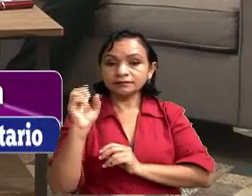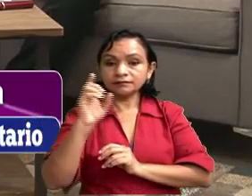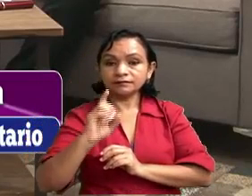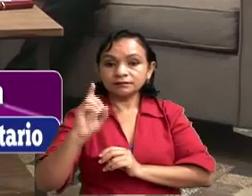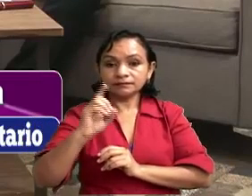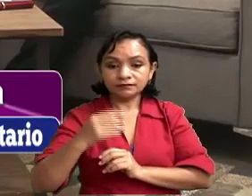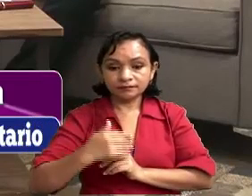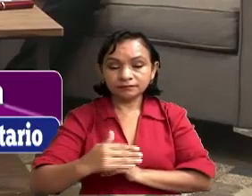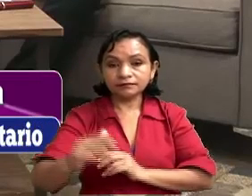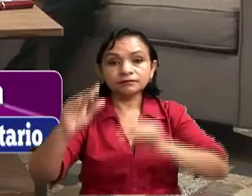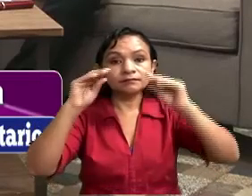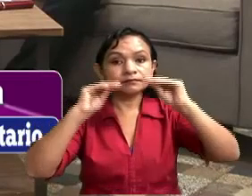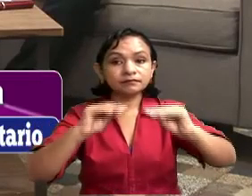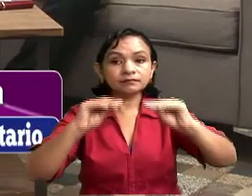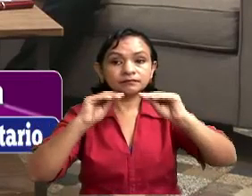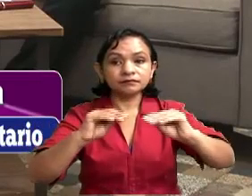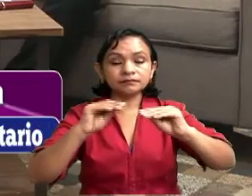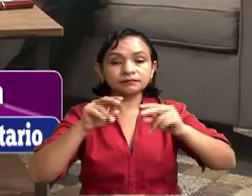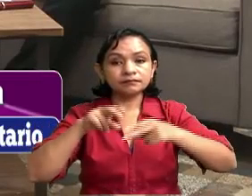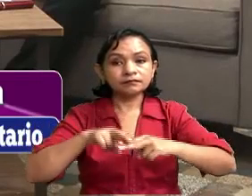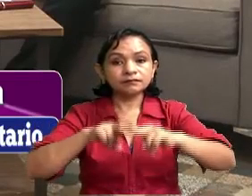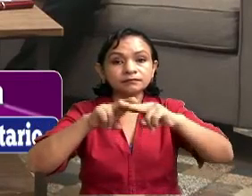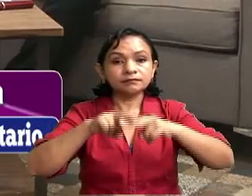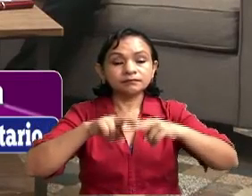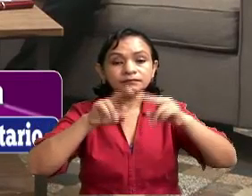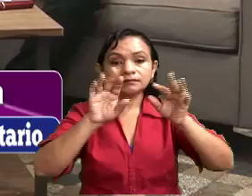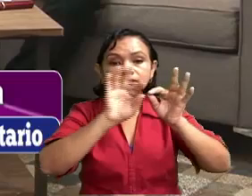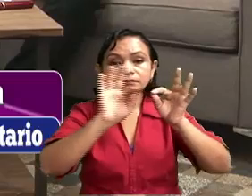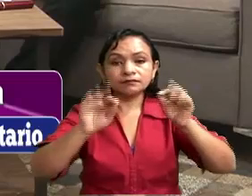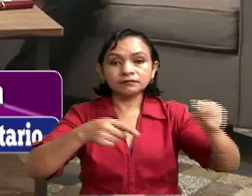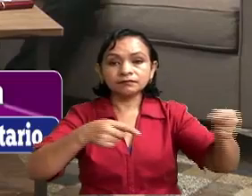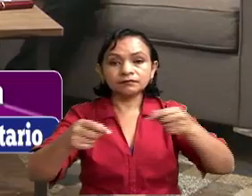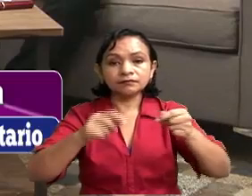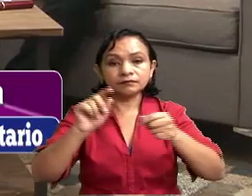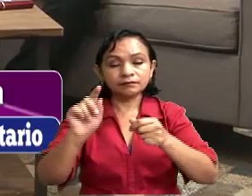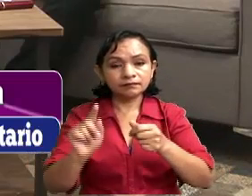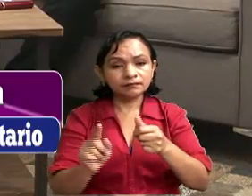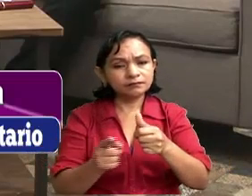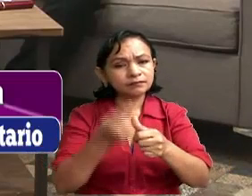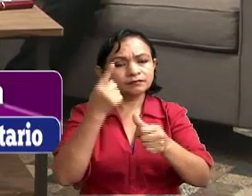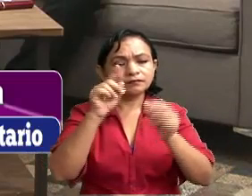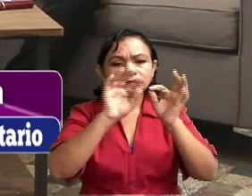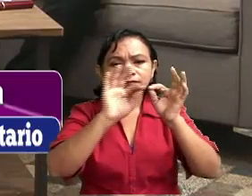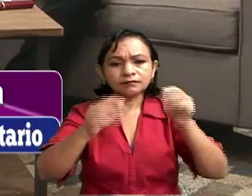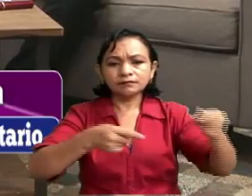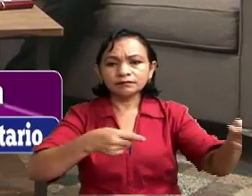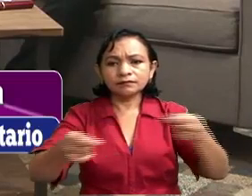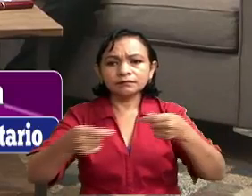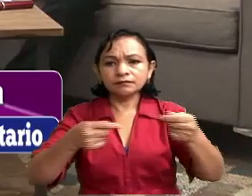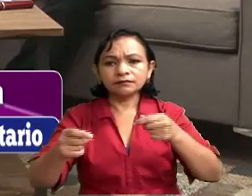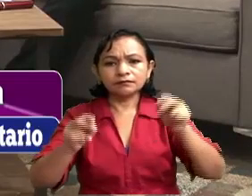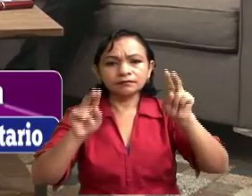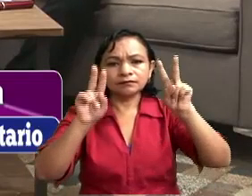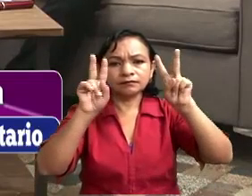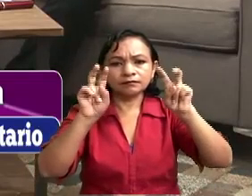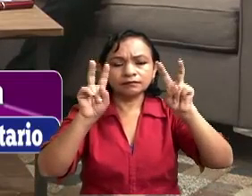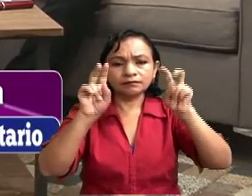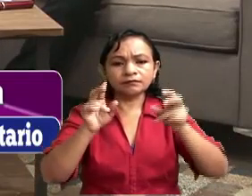que se va a dar en el Parque Nacional de Feria la primera feria exclusiva para el tema de